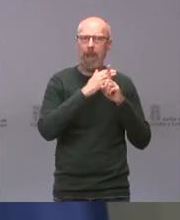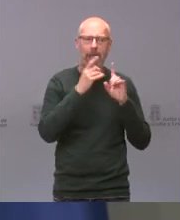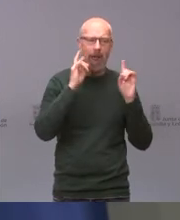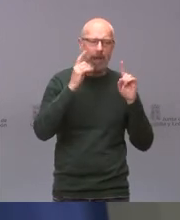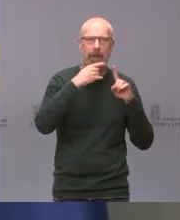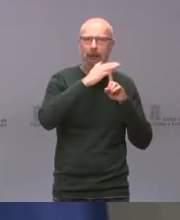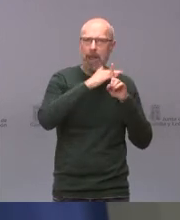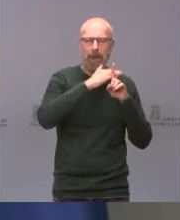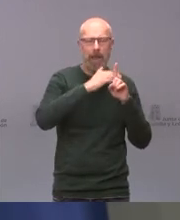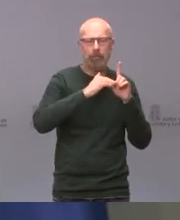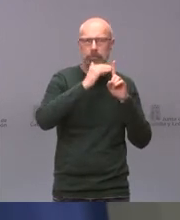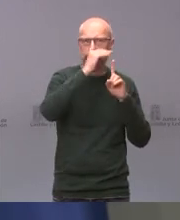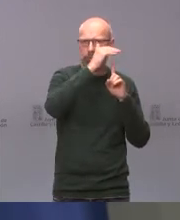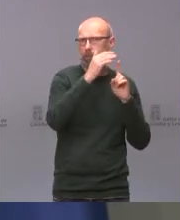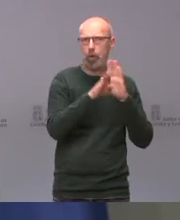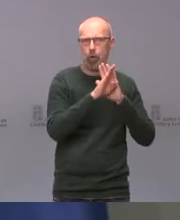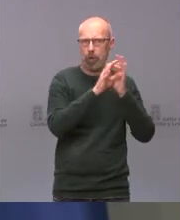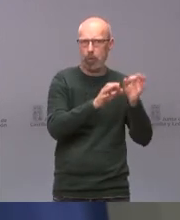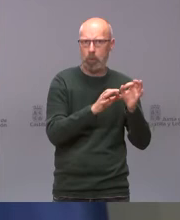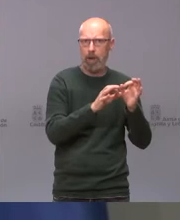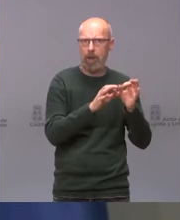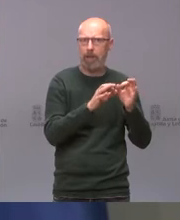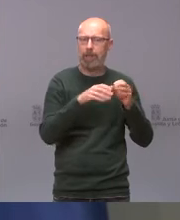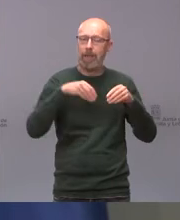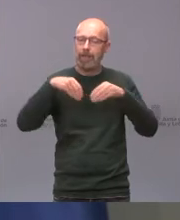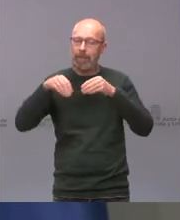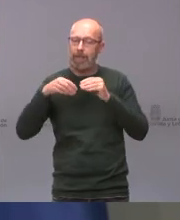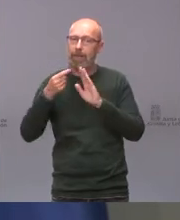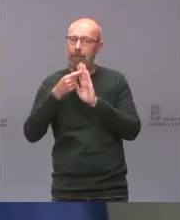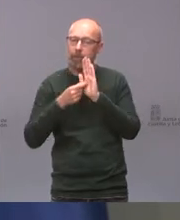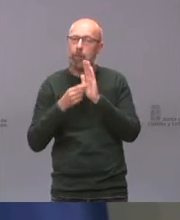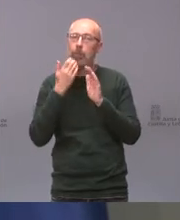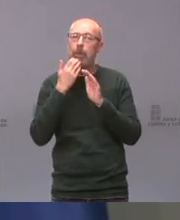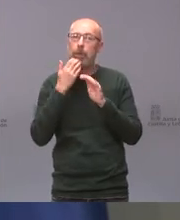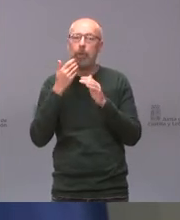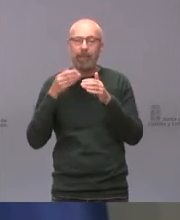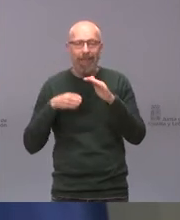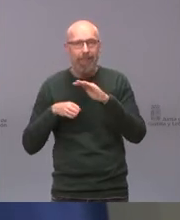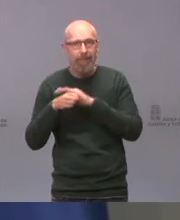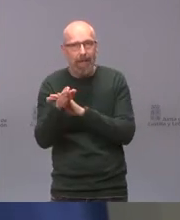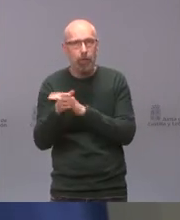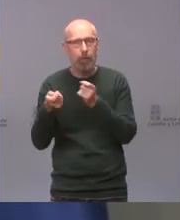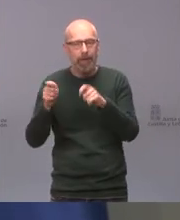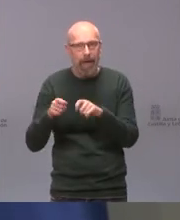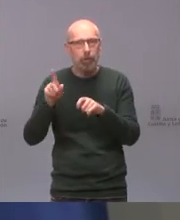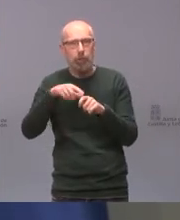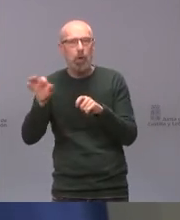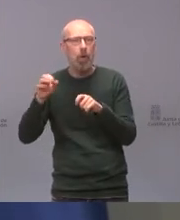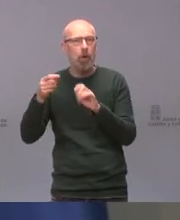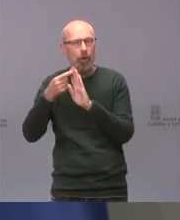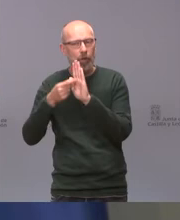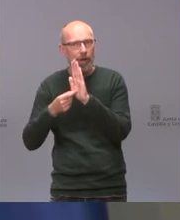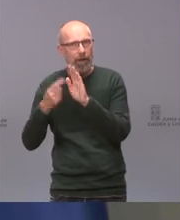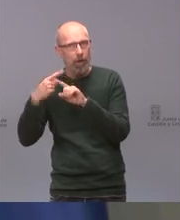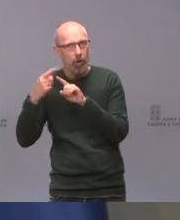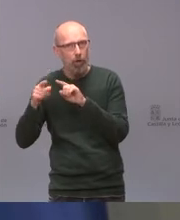básicamente son las restricciones adicionales, restricciones del interior, que son las que ahora están en vigor y además que son las que están causando un